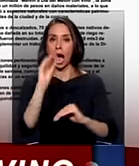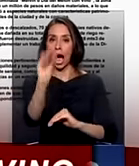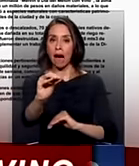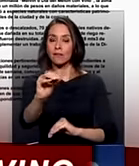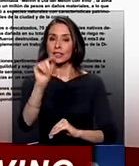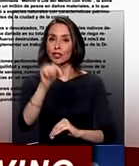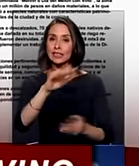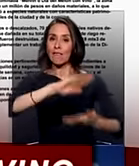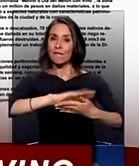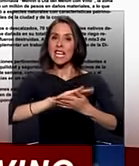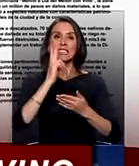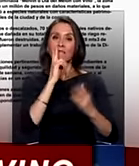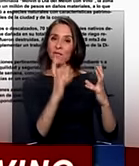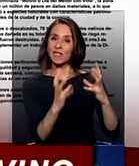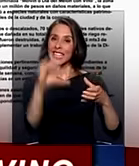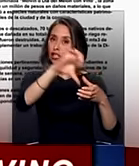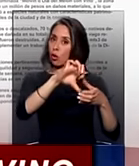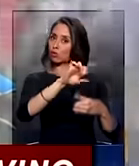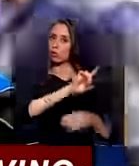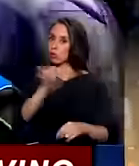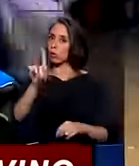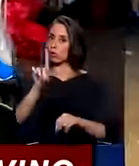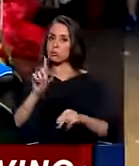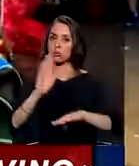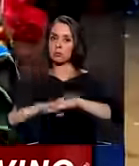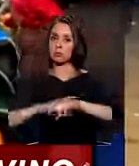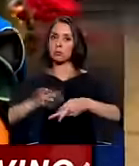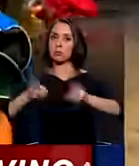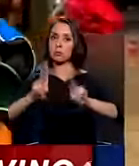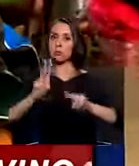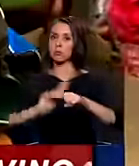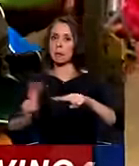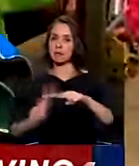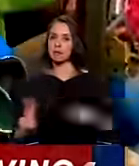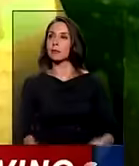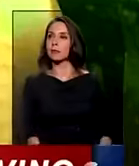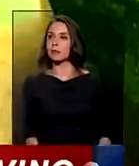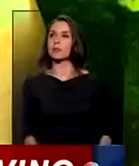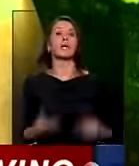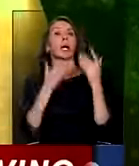que este evento no tiene la autorización para realizarse. ¡Qué calor!